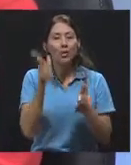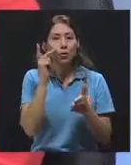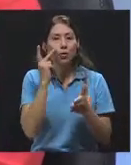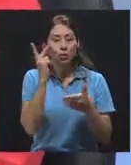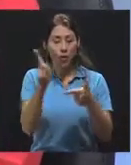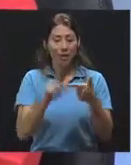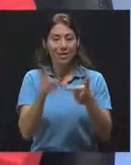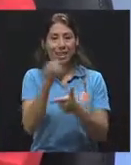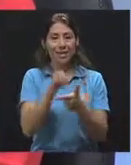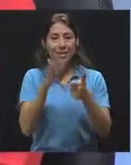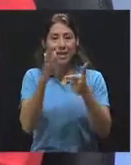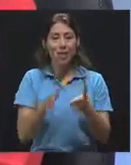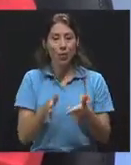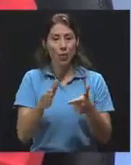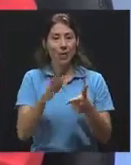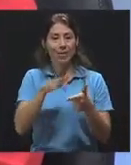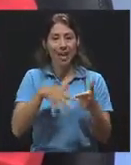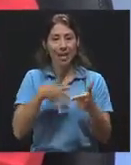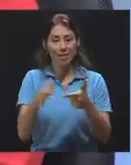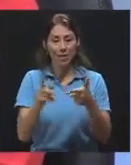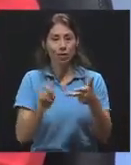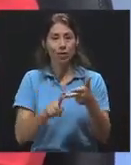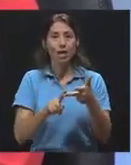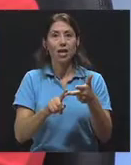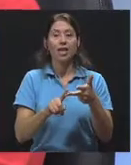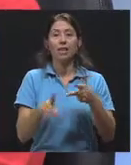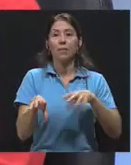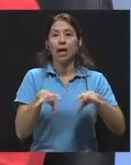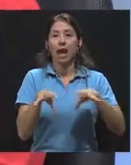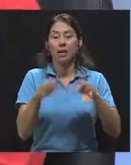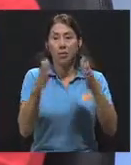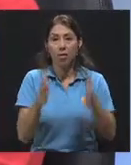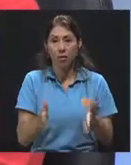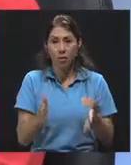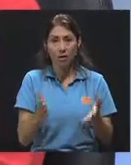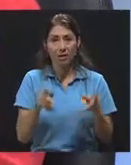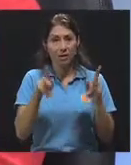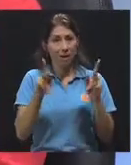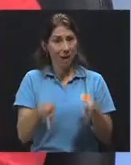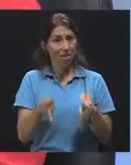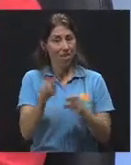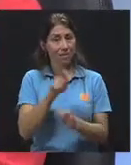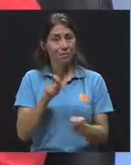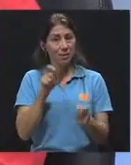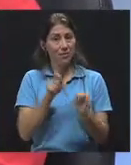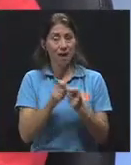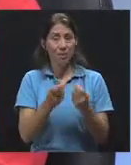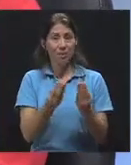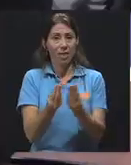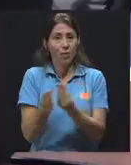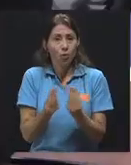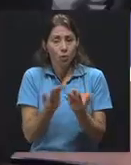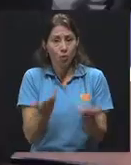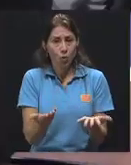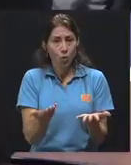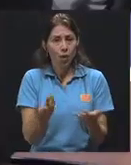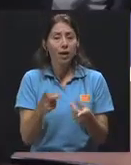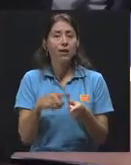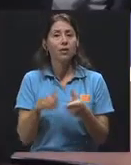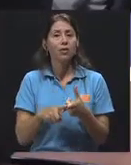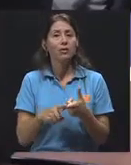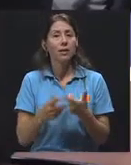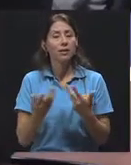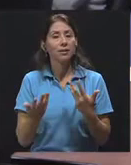diseñadores gráficos y también animadores, o sea, personas que vienen específicamente de animación. Postproductores, sí. ¿Verdad? Postproductores, sí, en este caso. Entonces,